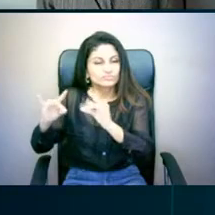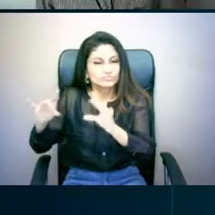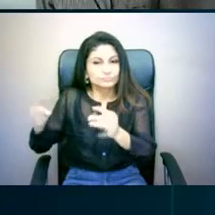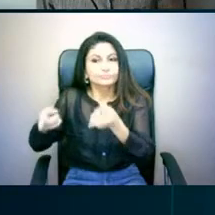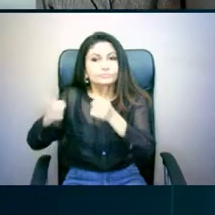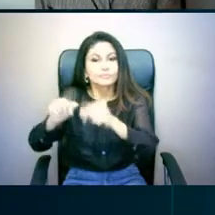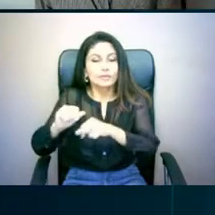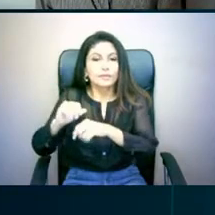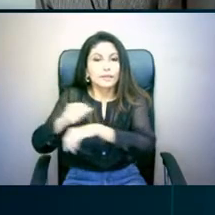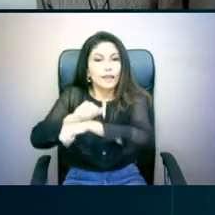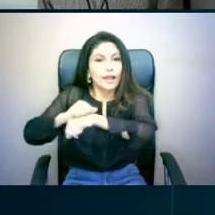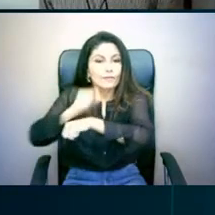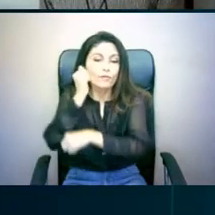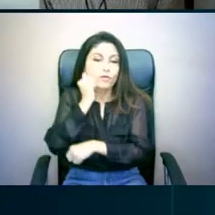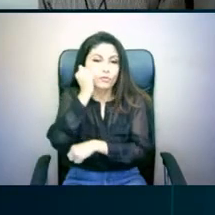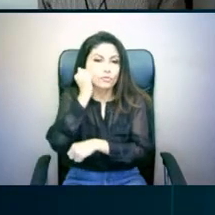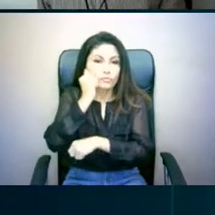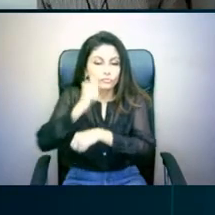Entonces, al